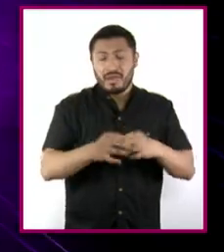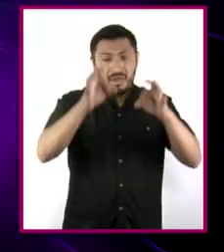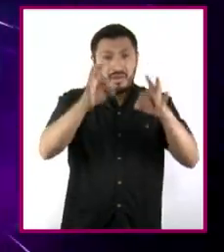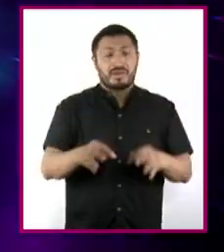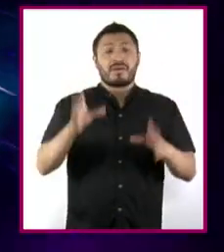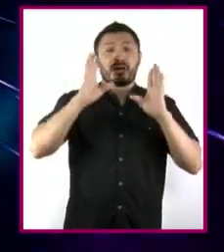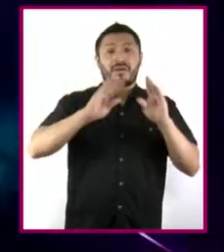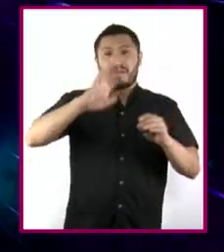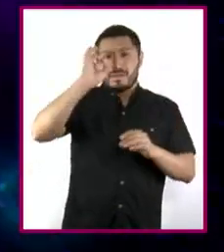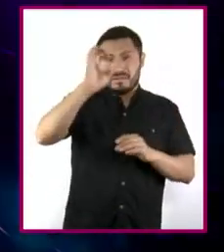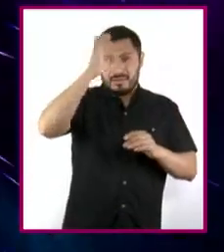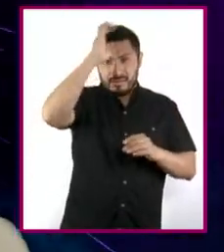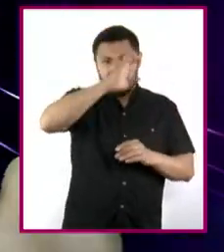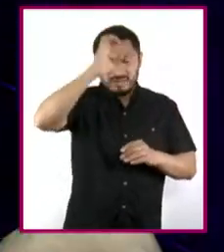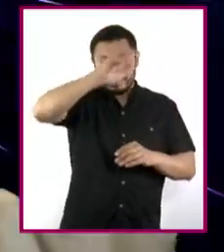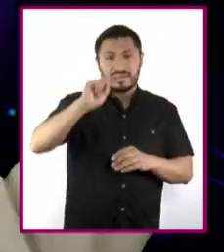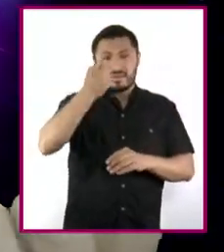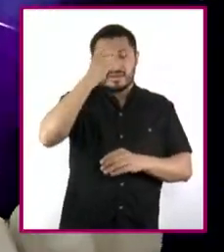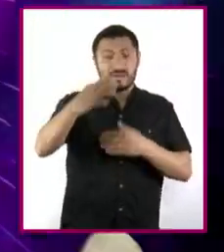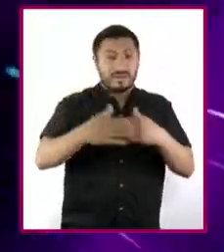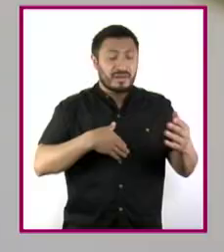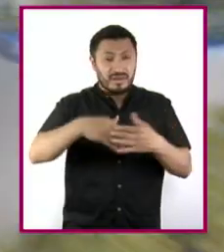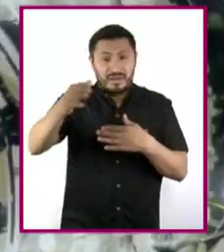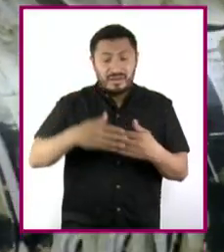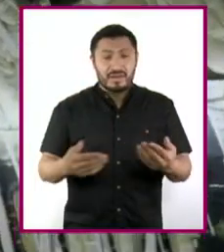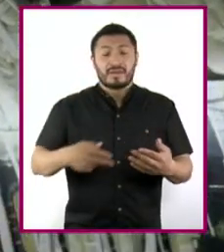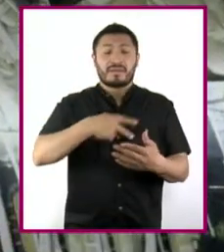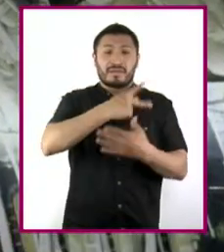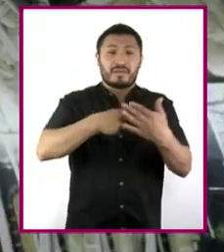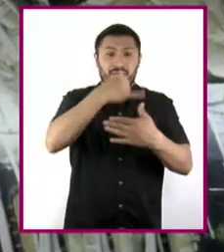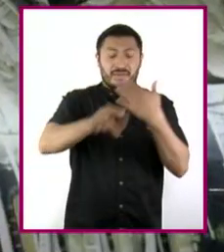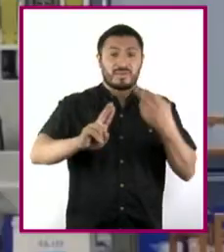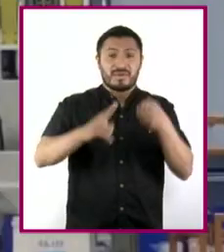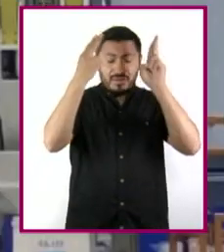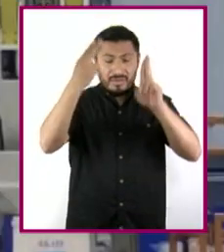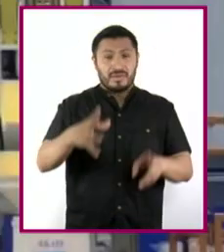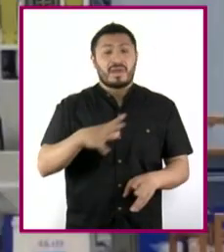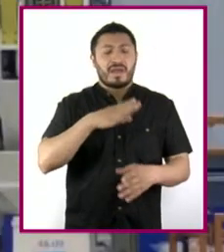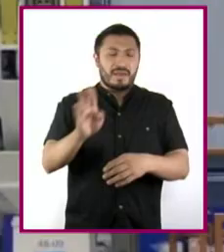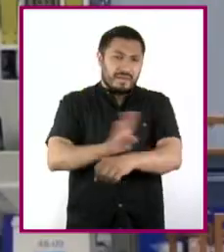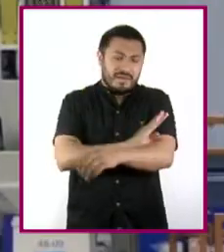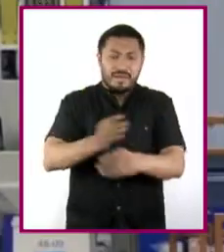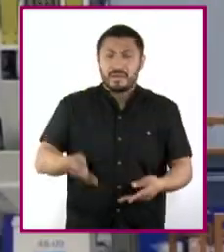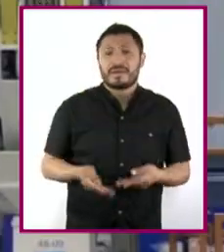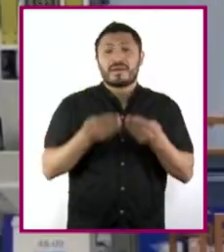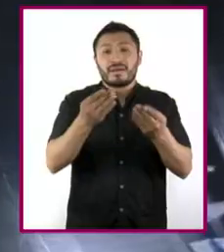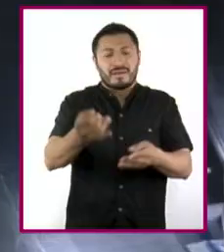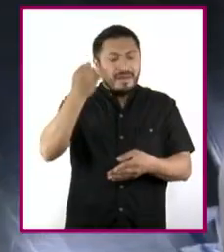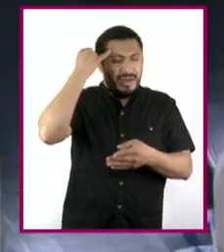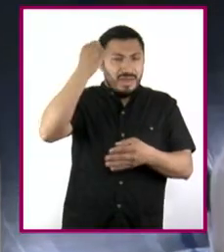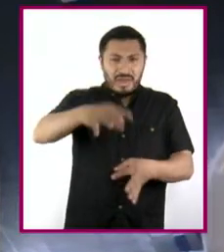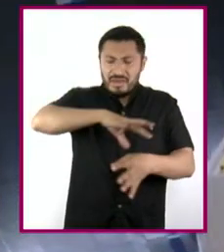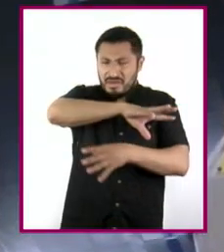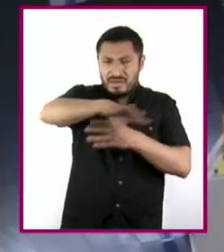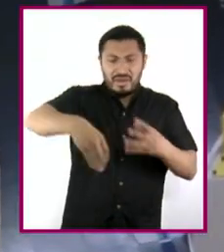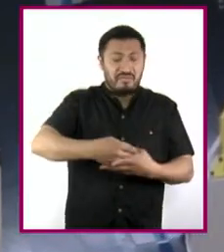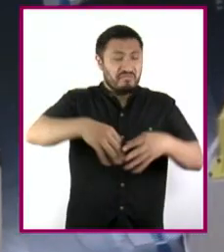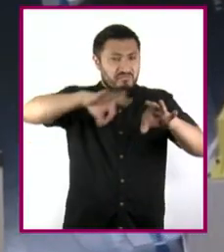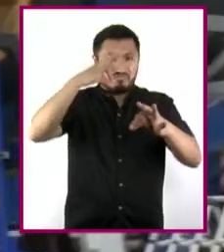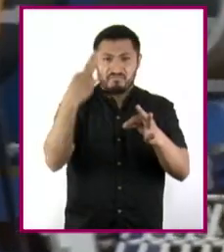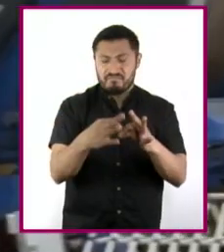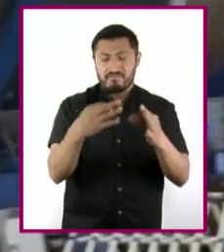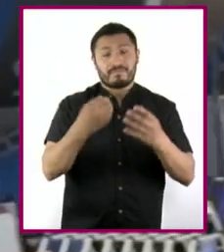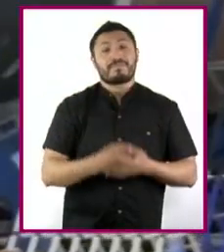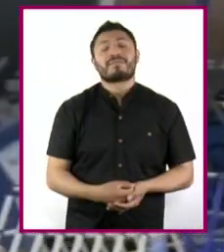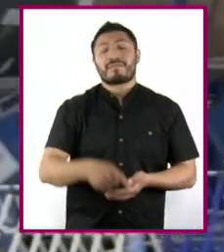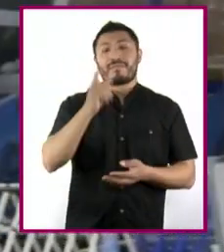y la innovación a través de los proyectos espaciales tiene la ventaja de proporcionar una visión unificadora de ellas,